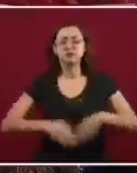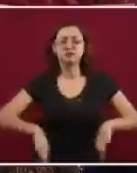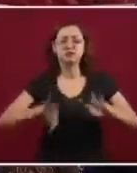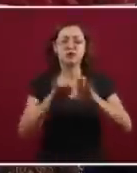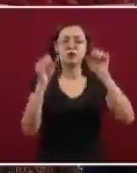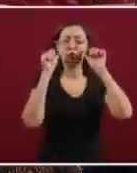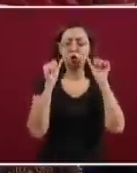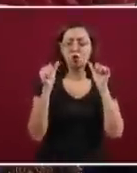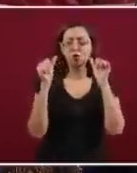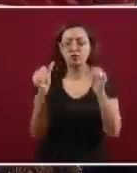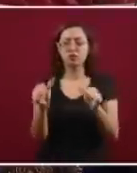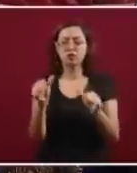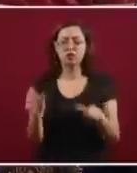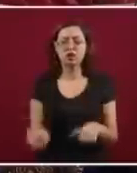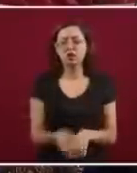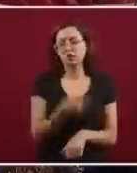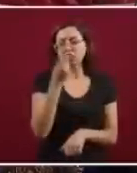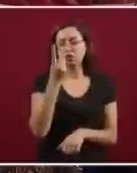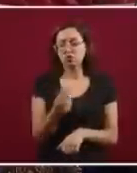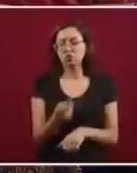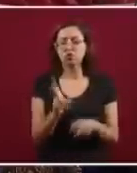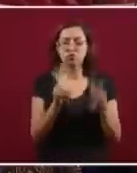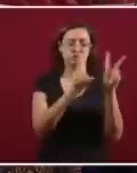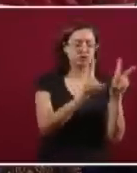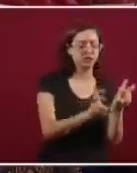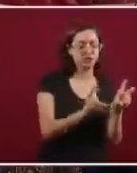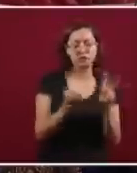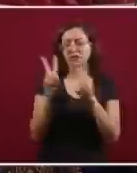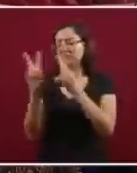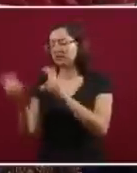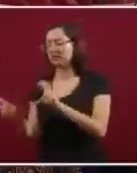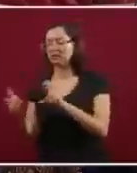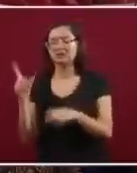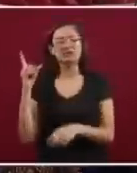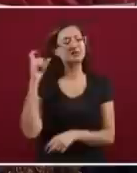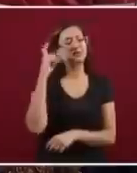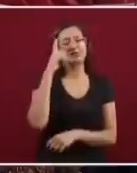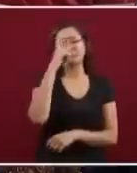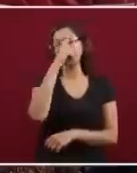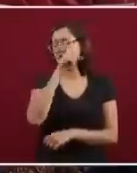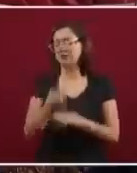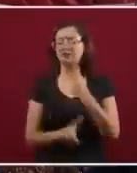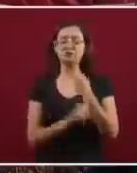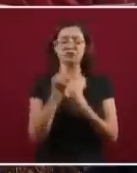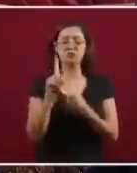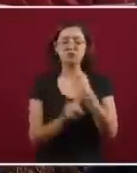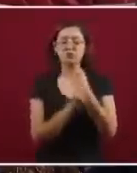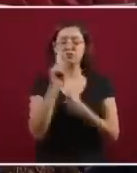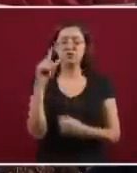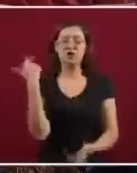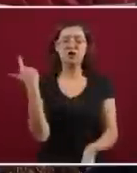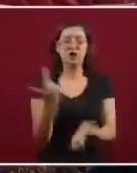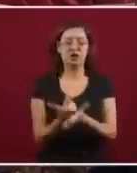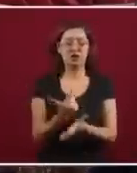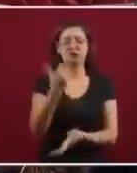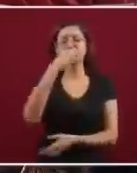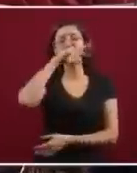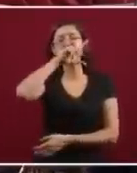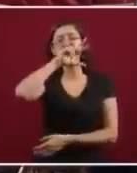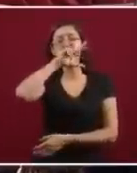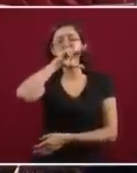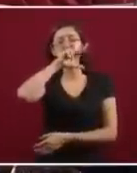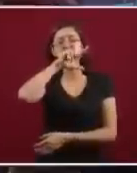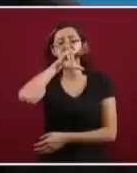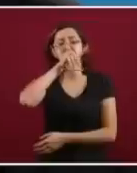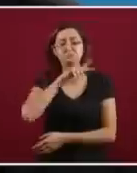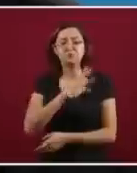los dos lados que contribuyen a este muy complejo problema y muy grave y preocupante problema que